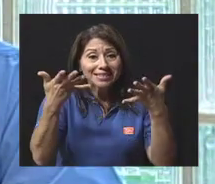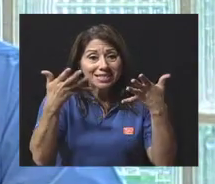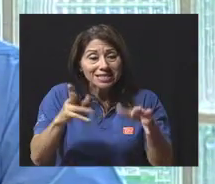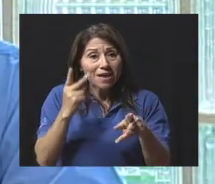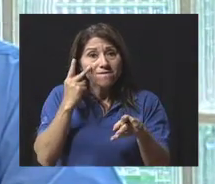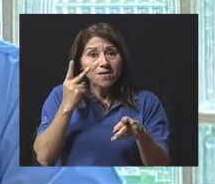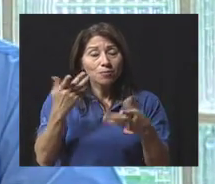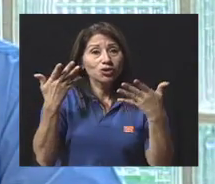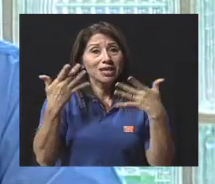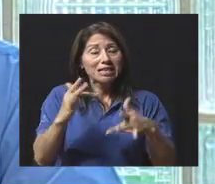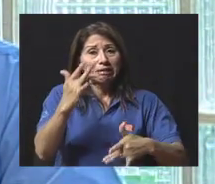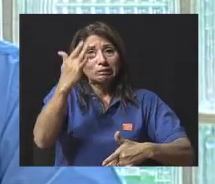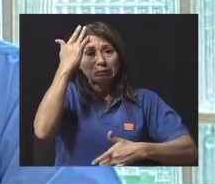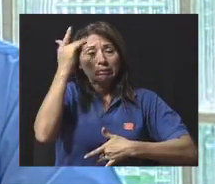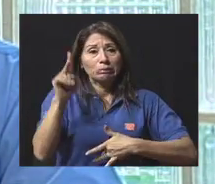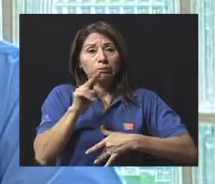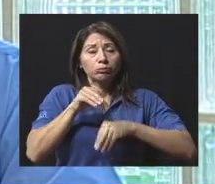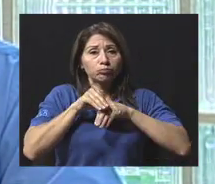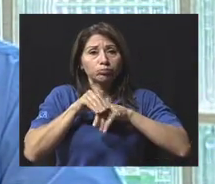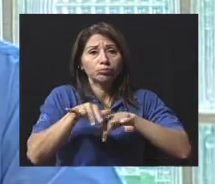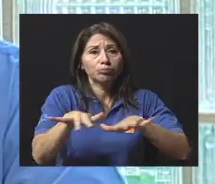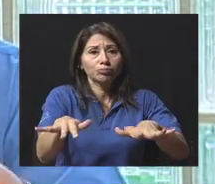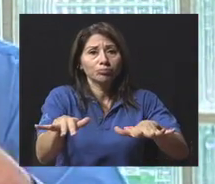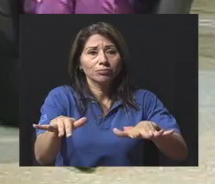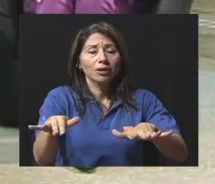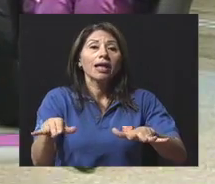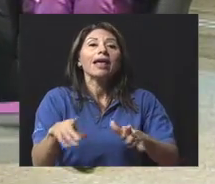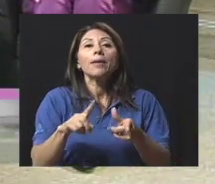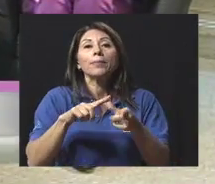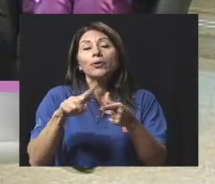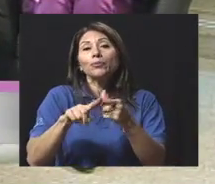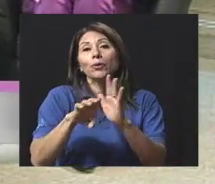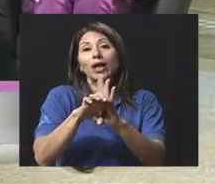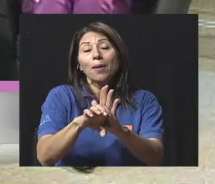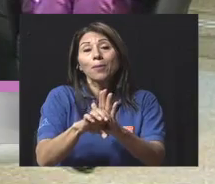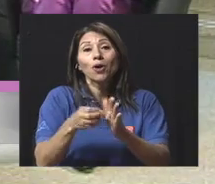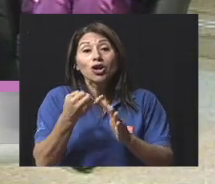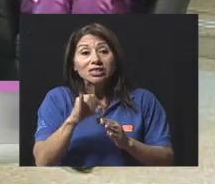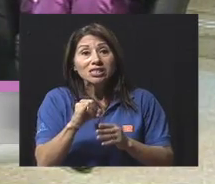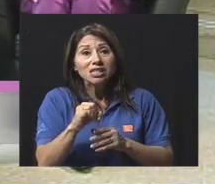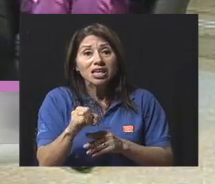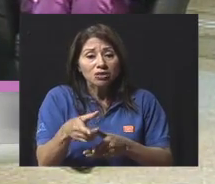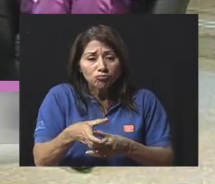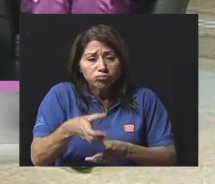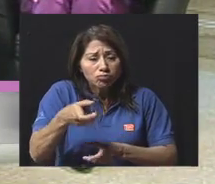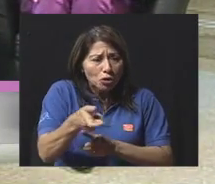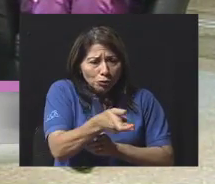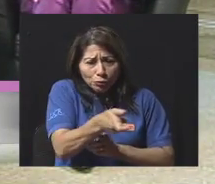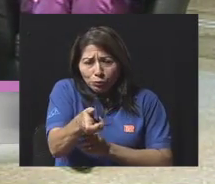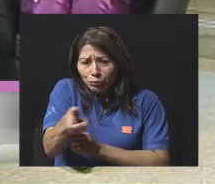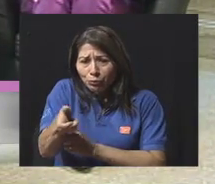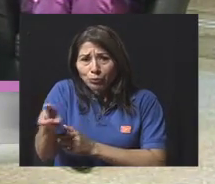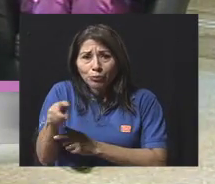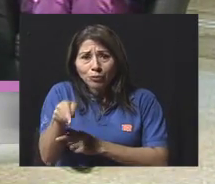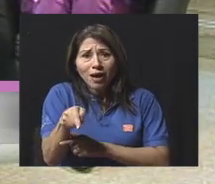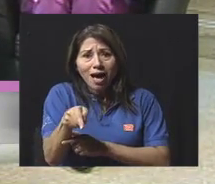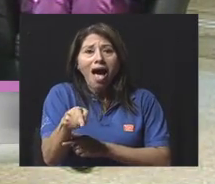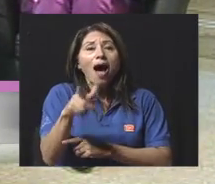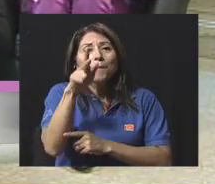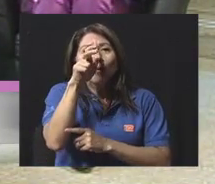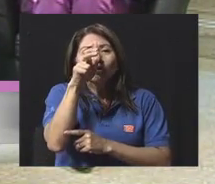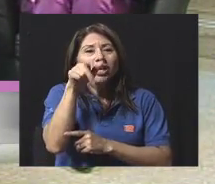virosis porque el efecto es muy puntual Entonces si se fumiga se matan mosquitos adultos en un momento dado